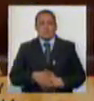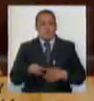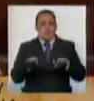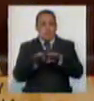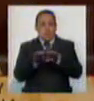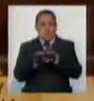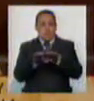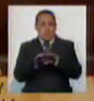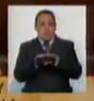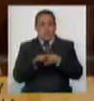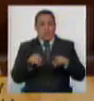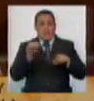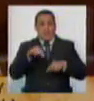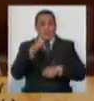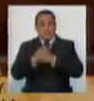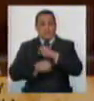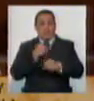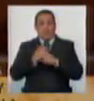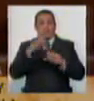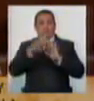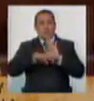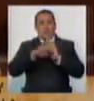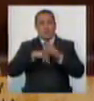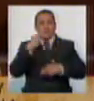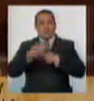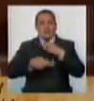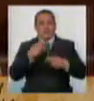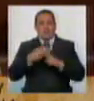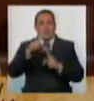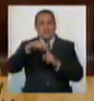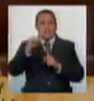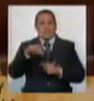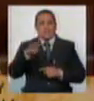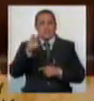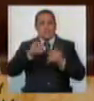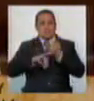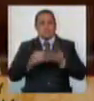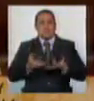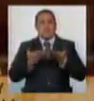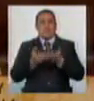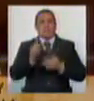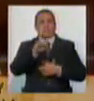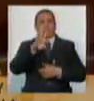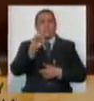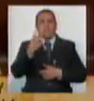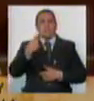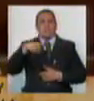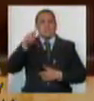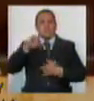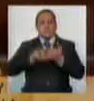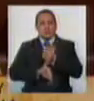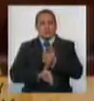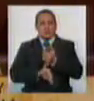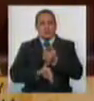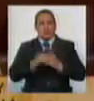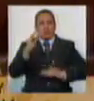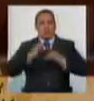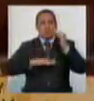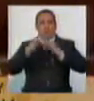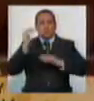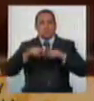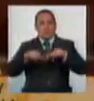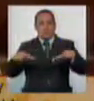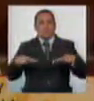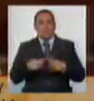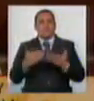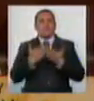Asimismo, este año el Programa Nacional de Tambos ejecutará más de 140 millones de soles, construyendo tambos